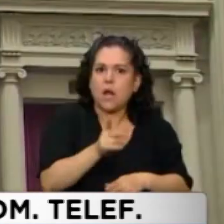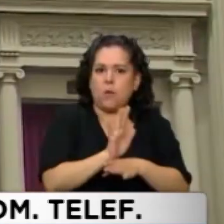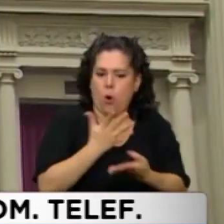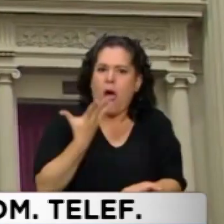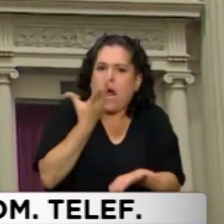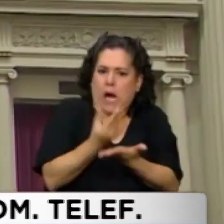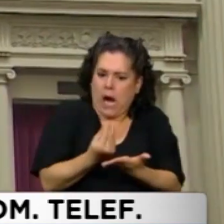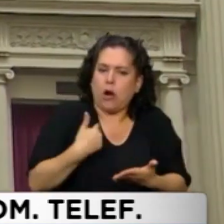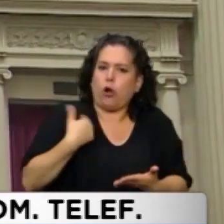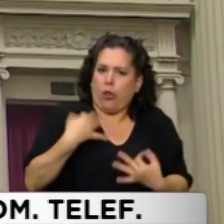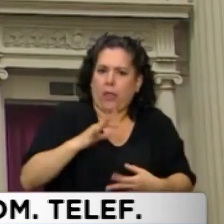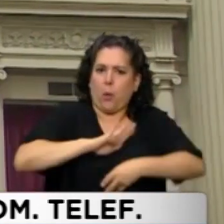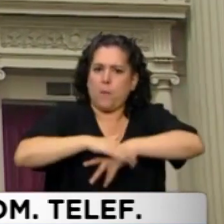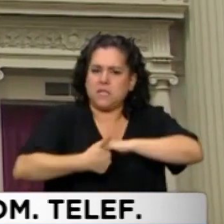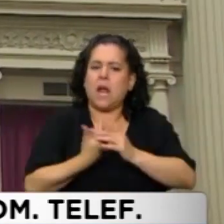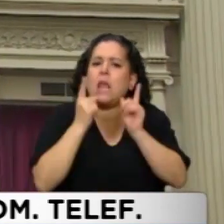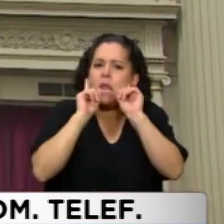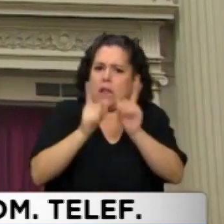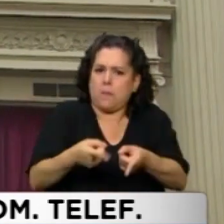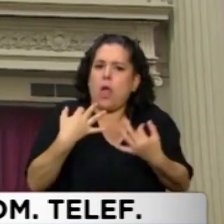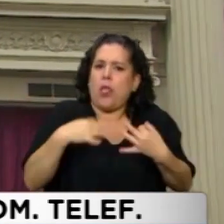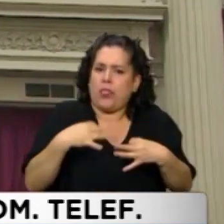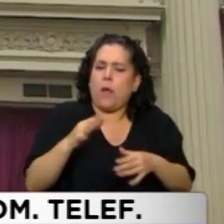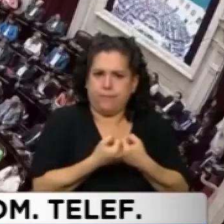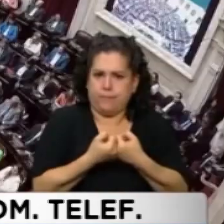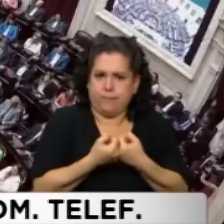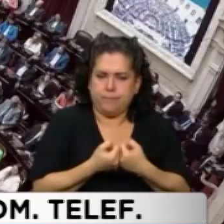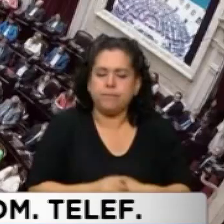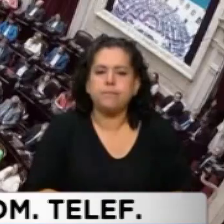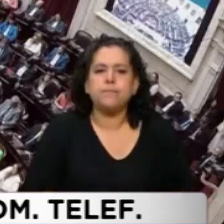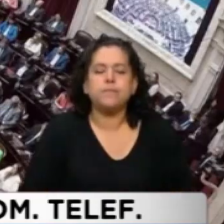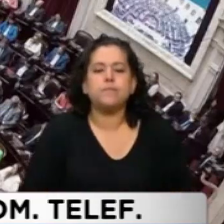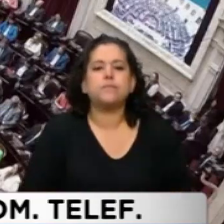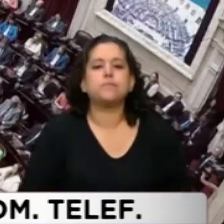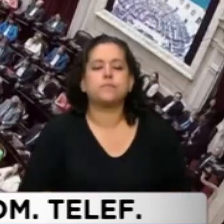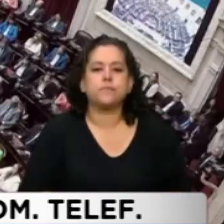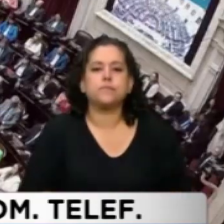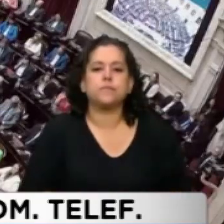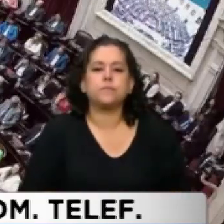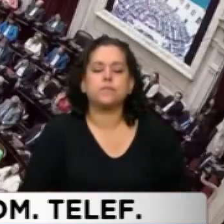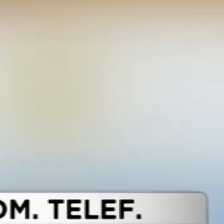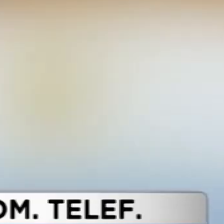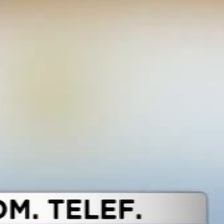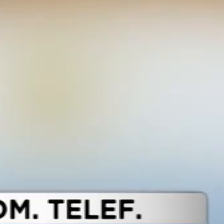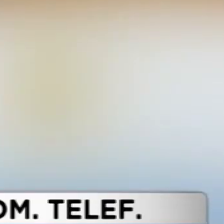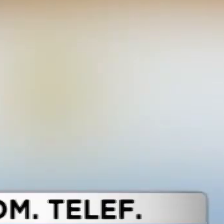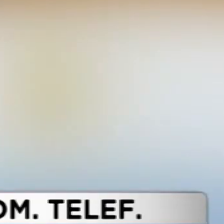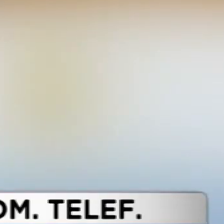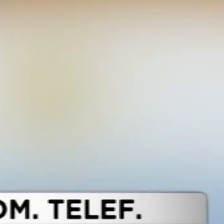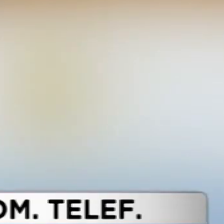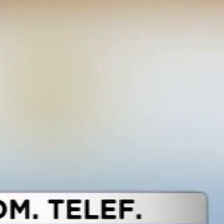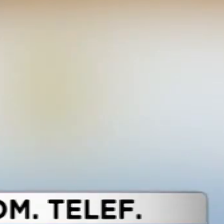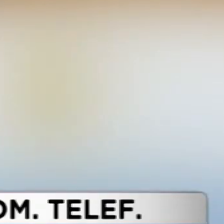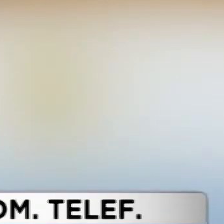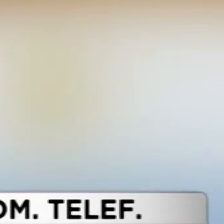para tantos puntos, ¿no? Sí, la verdad que en realidad, como si vos, o sea, esto se suma a los DNU,